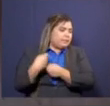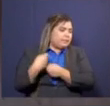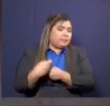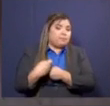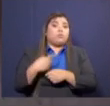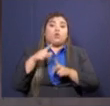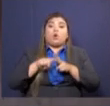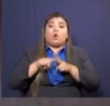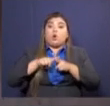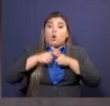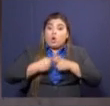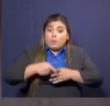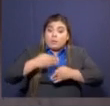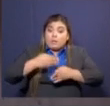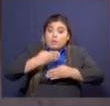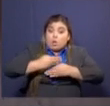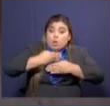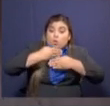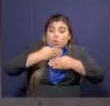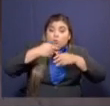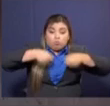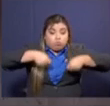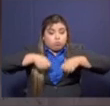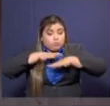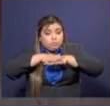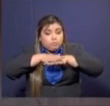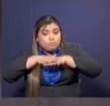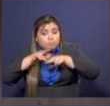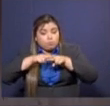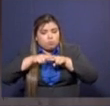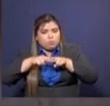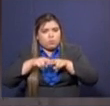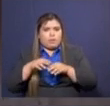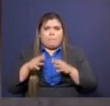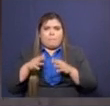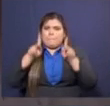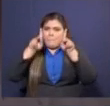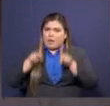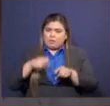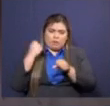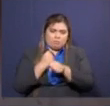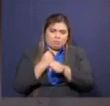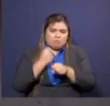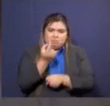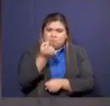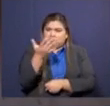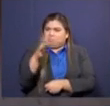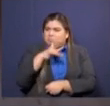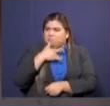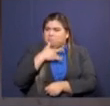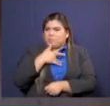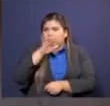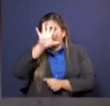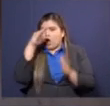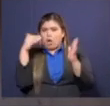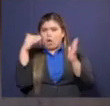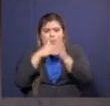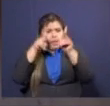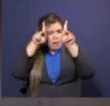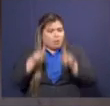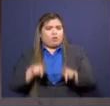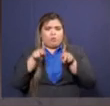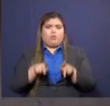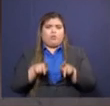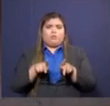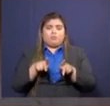de construcción generará más de 5.000 empleos directos e indirectos y